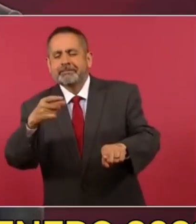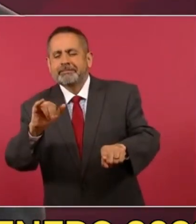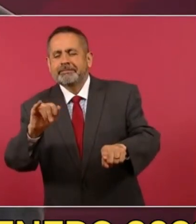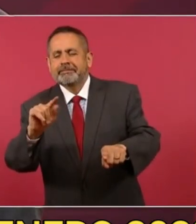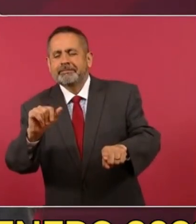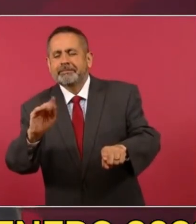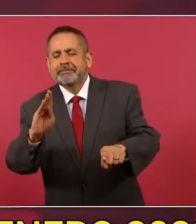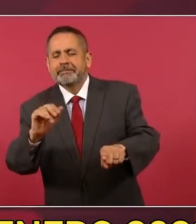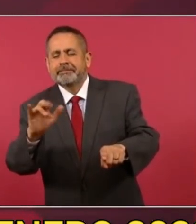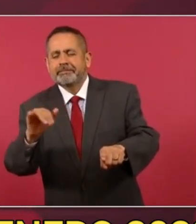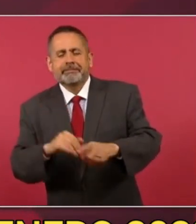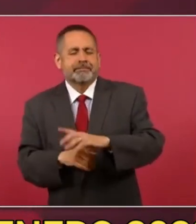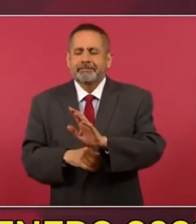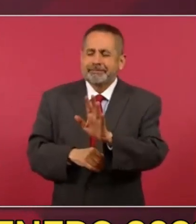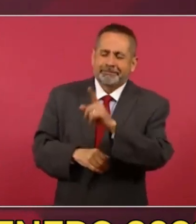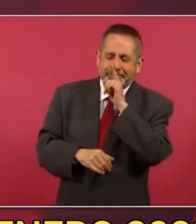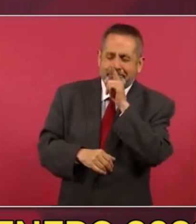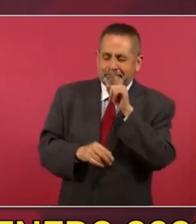No, no voy a decir.